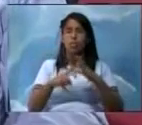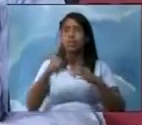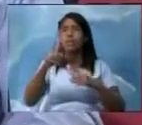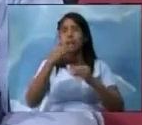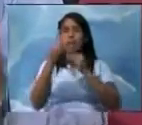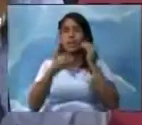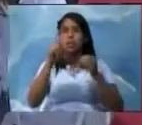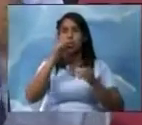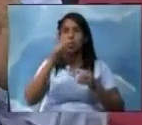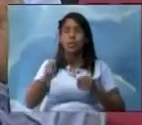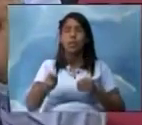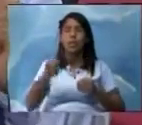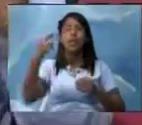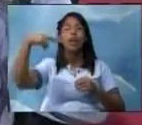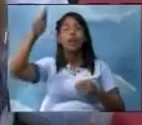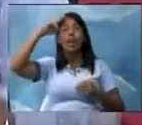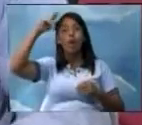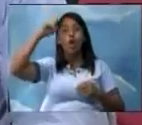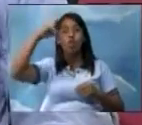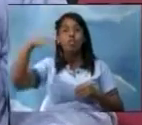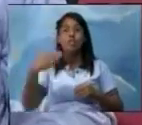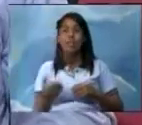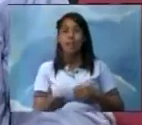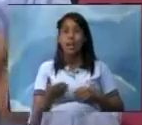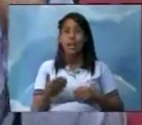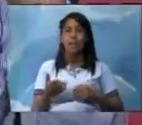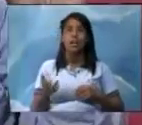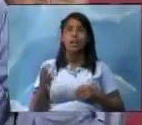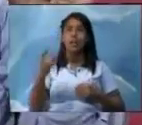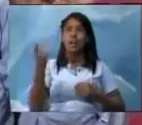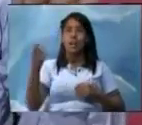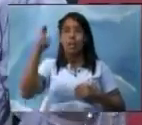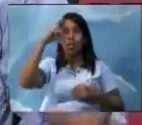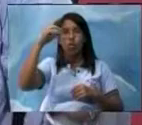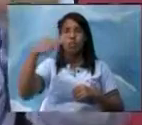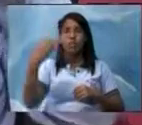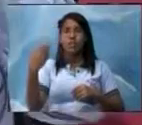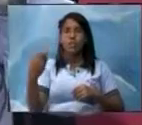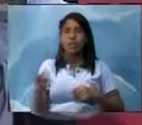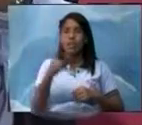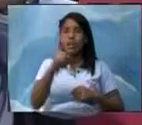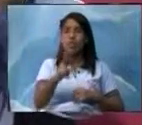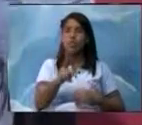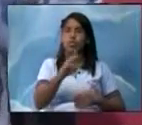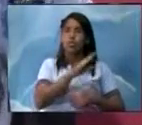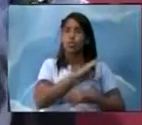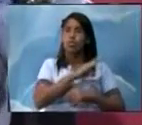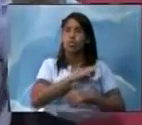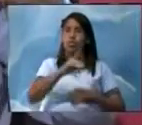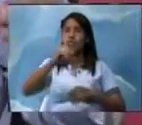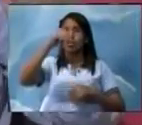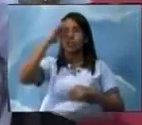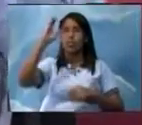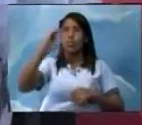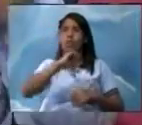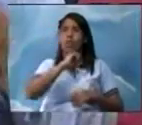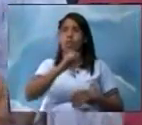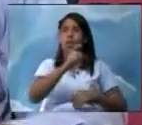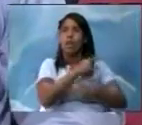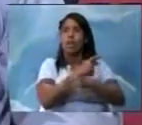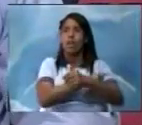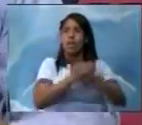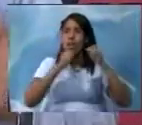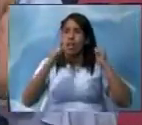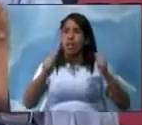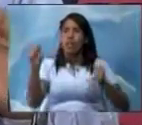Daniel acá Daniel reconoce qué reconoce Daniel Daniel reconoce que suyo de Dios es el